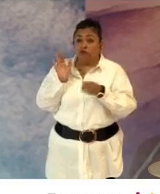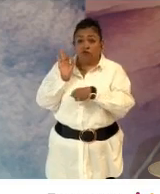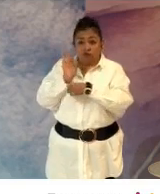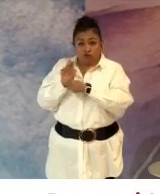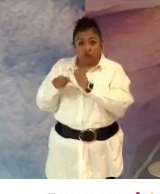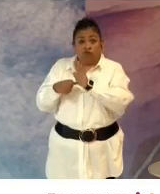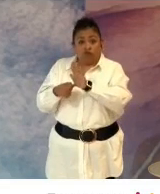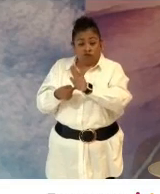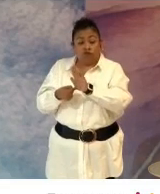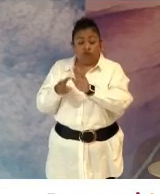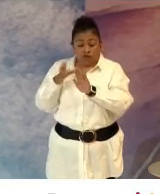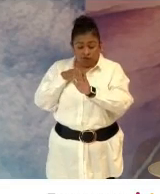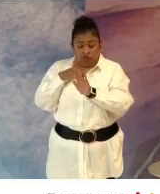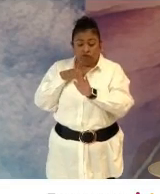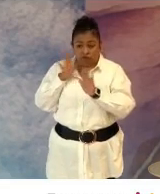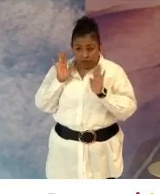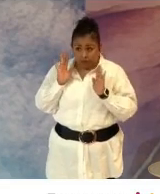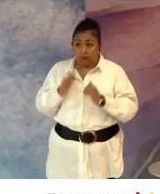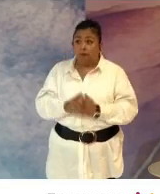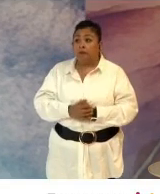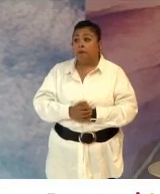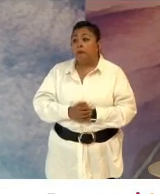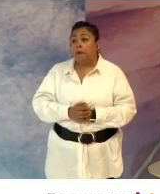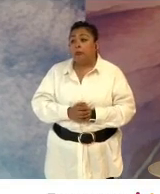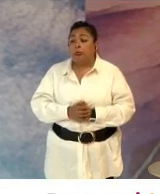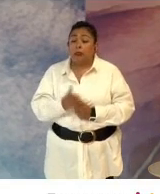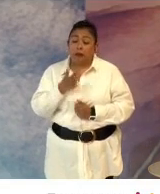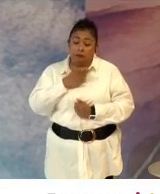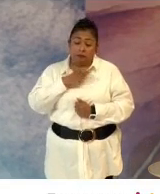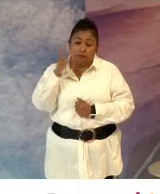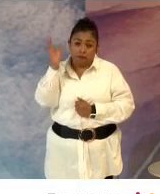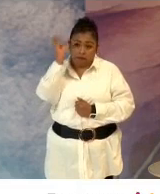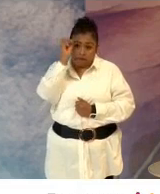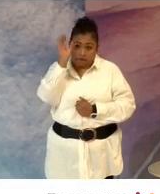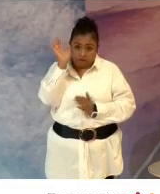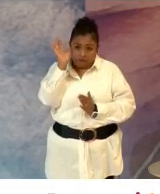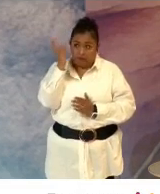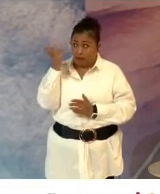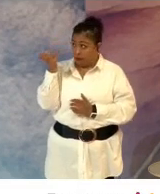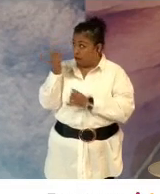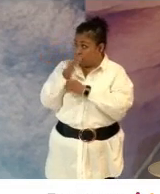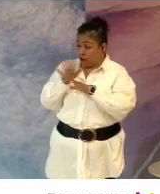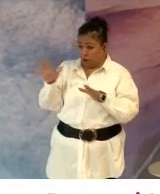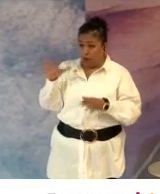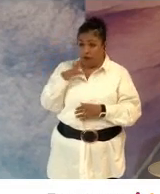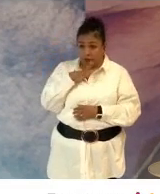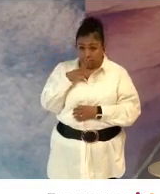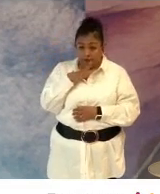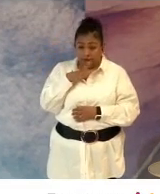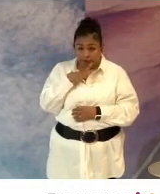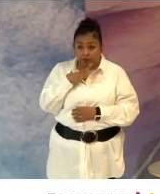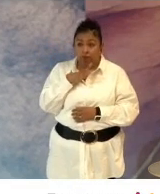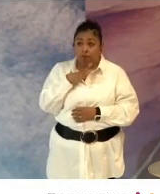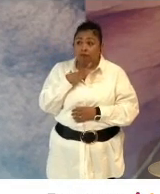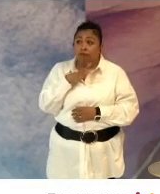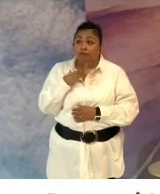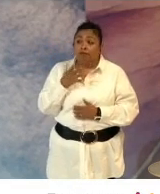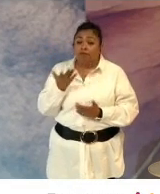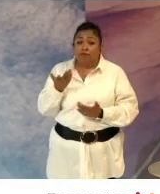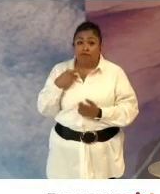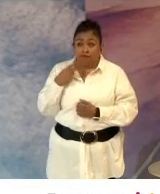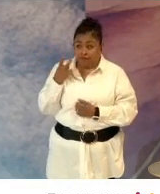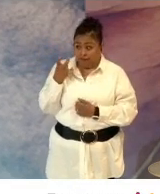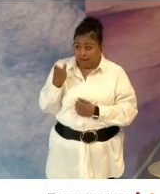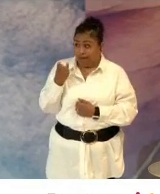esto. Y pienso que, de acuerdo a estos datos, que